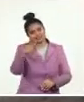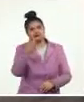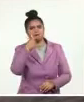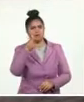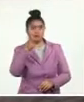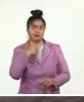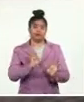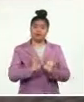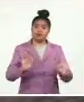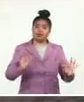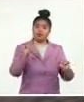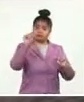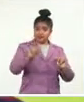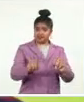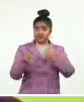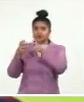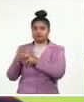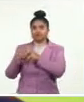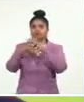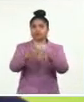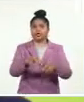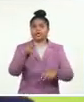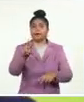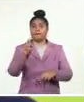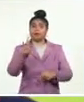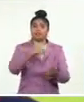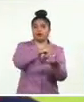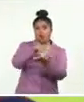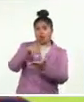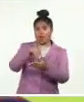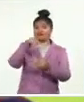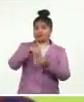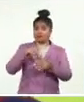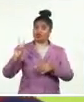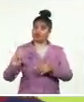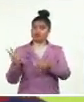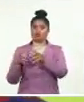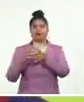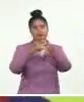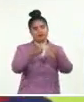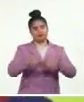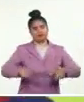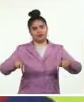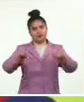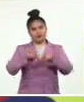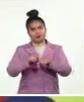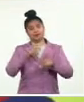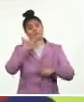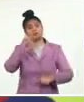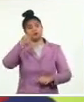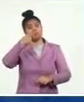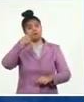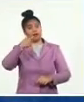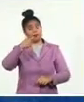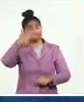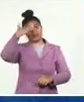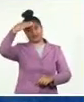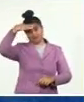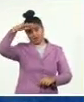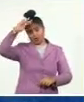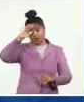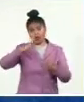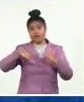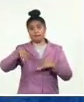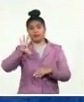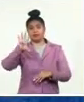23 estados el programa del buen vivir para el paciente diabético en venezuela ha beneficiado en un período de cinco años a más de 82